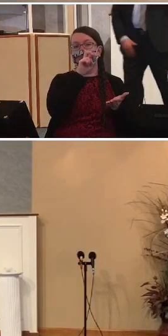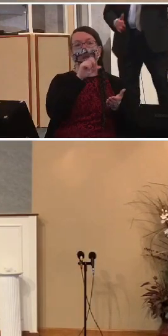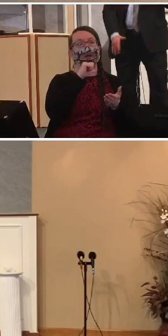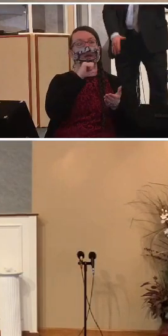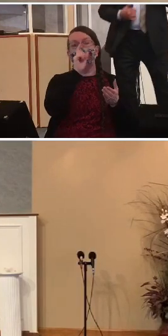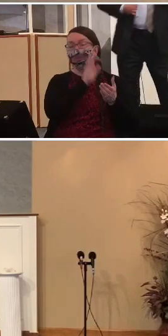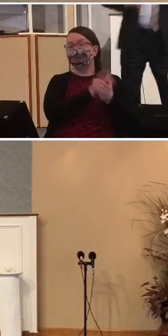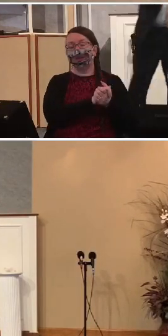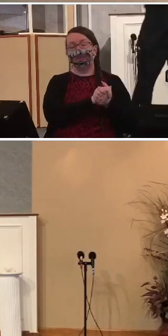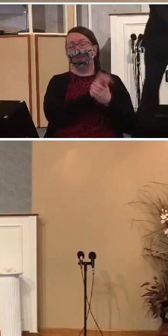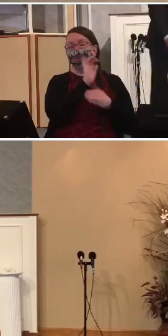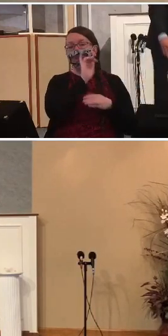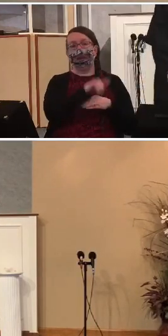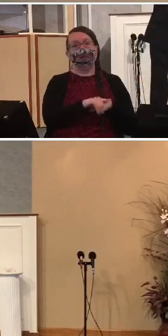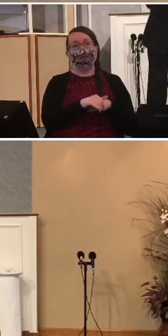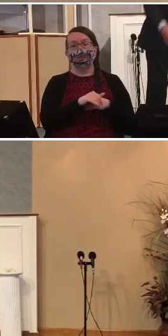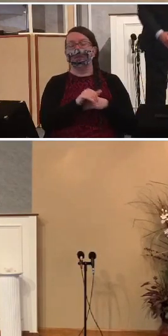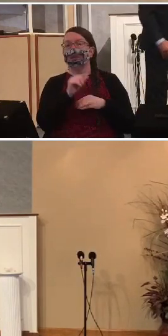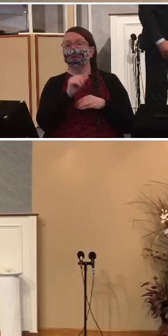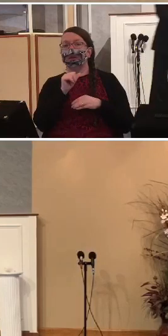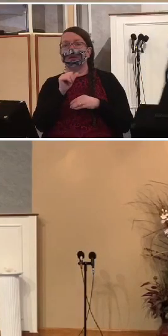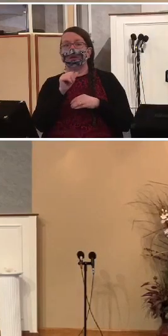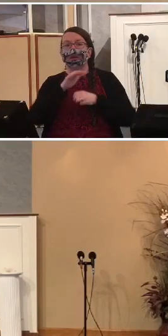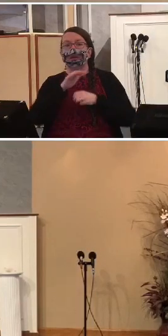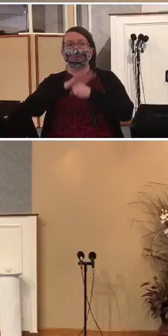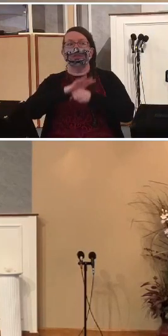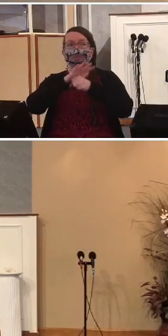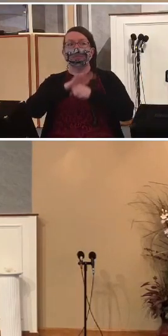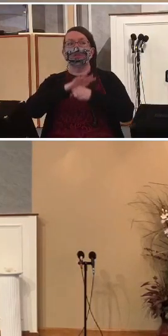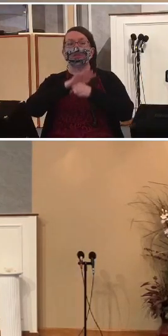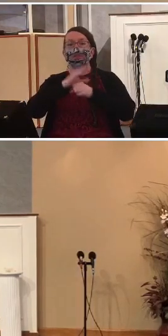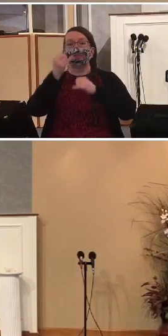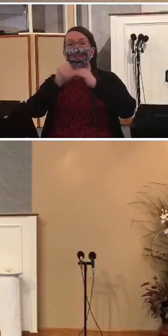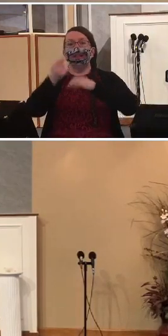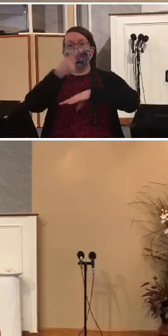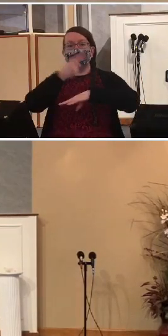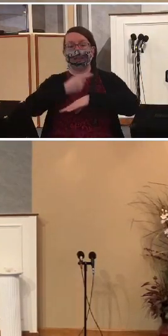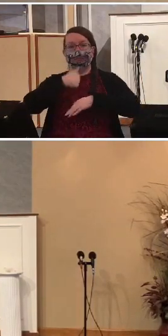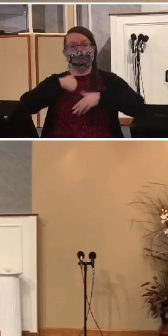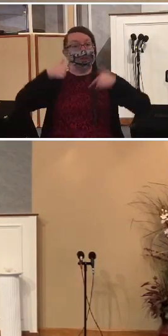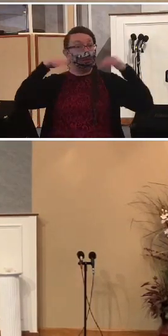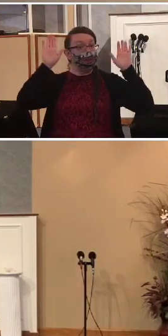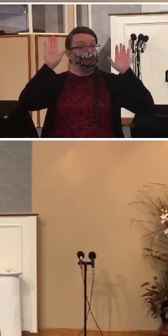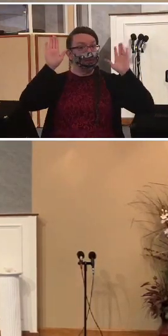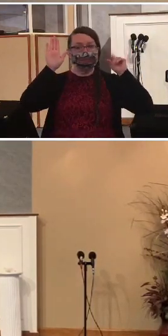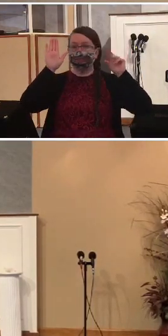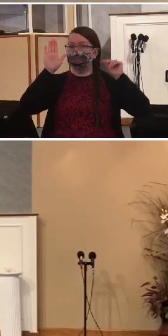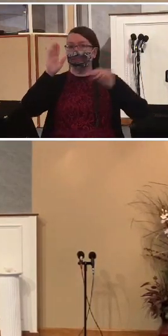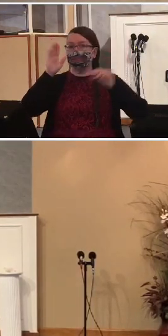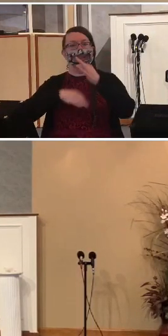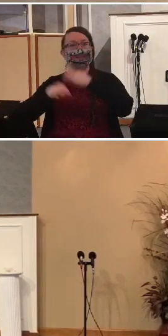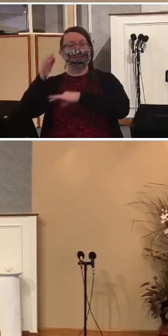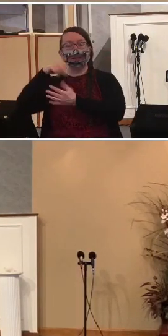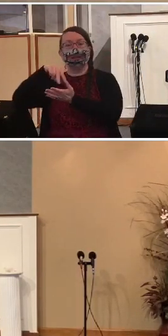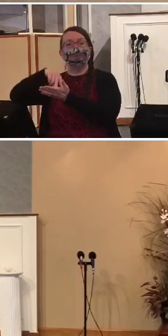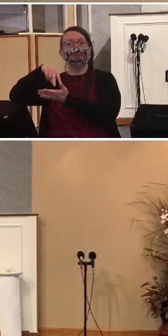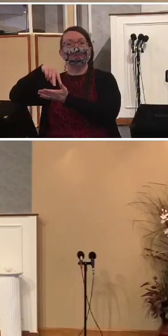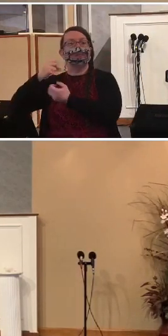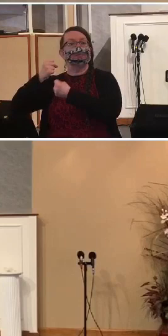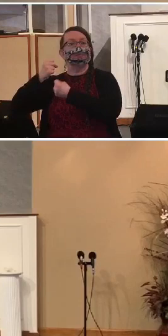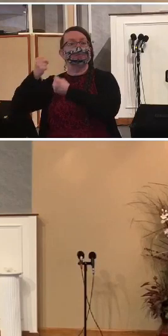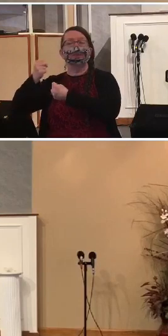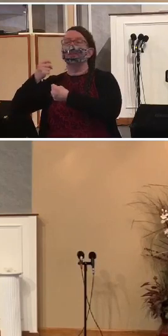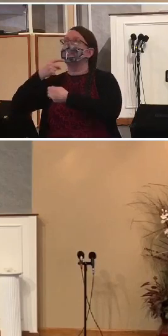a temblar bajo la presencia de esos últimos días. Yo me voy a poner de pie y voy a decir: Dios, yo te voy a dar